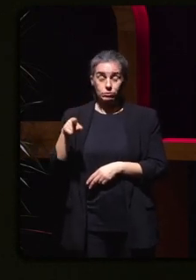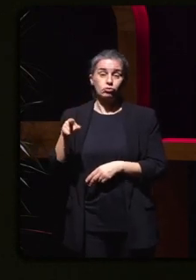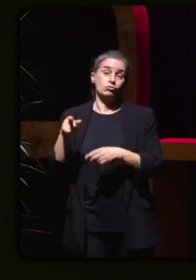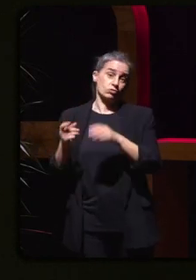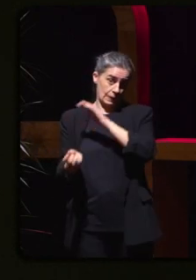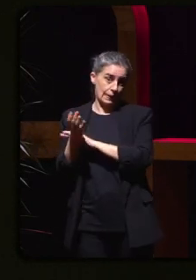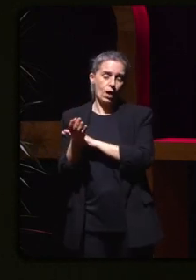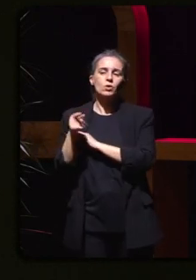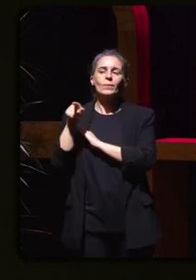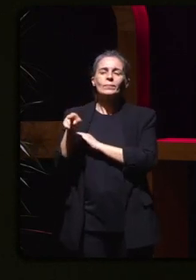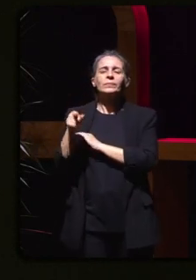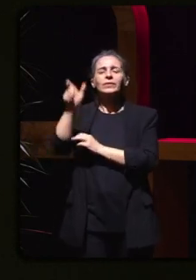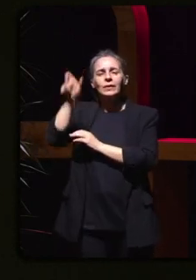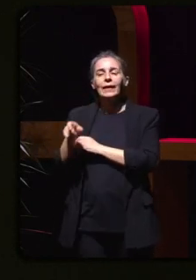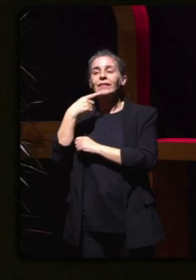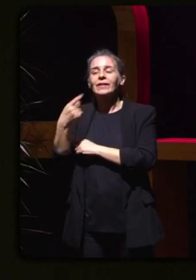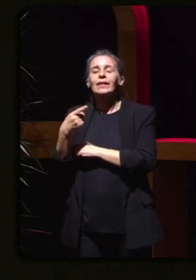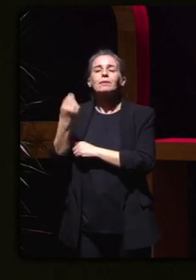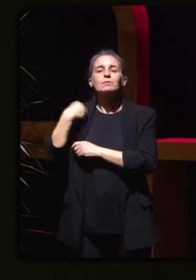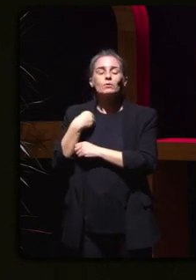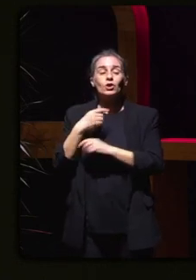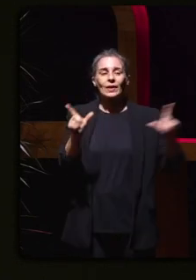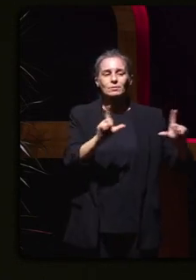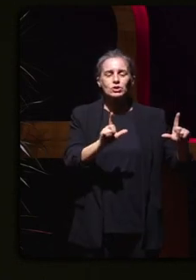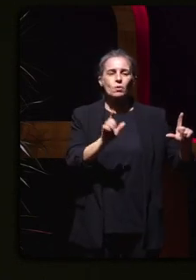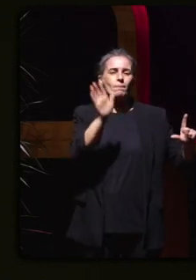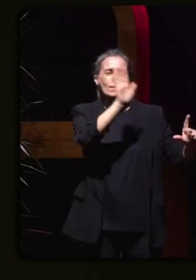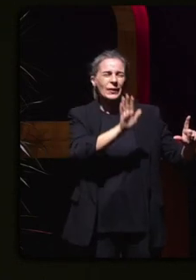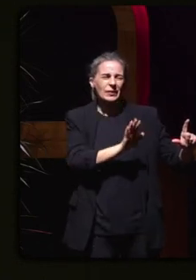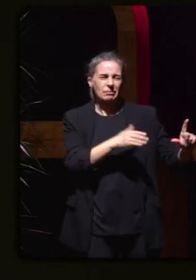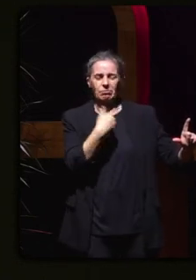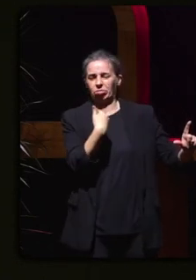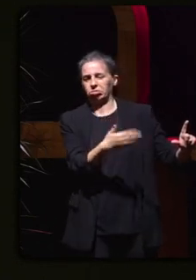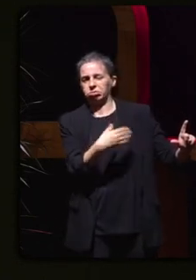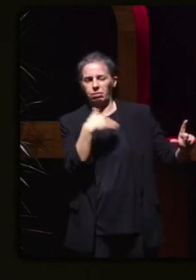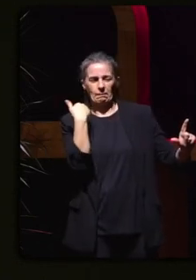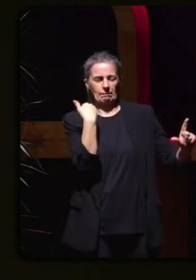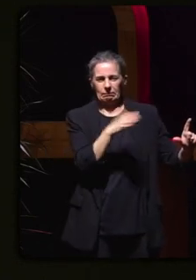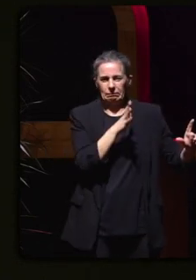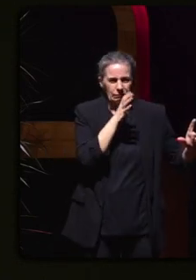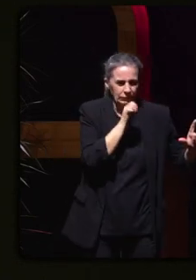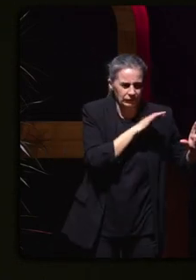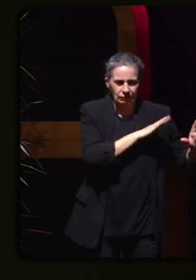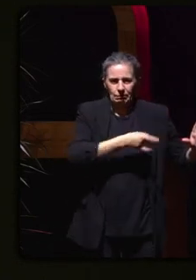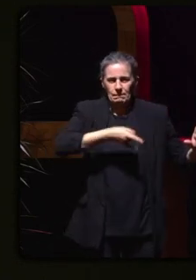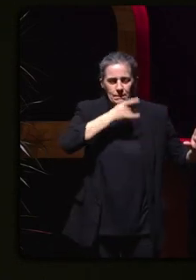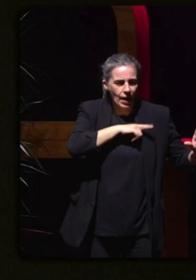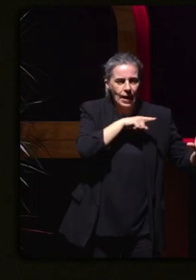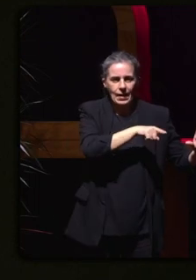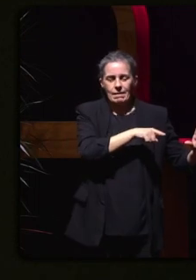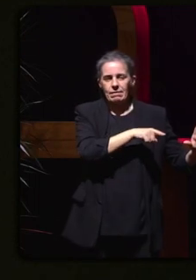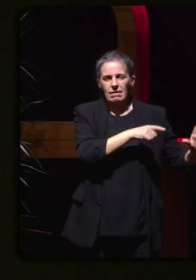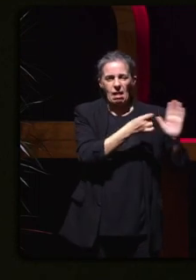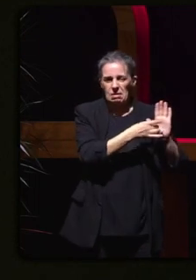o la televisión que Aparentemente a nuestros ojos está mal hecha o las series malas o los programas malos si queréis